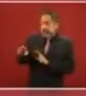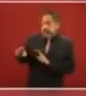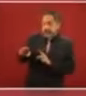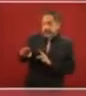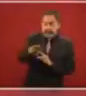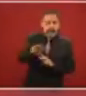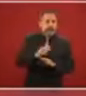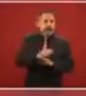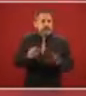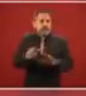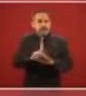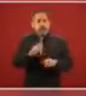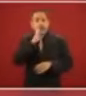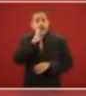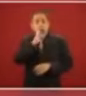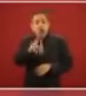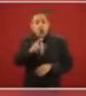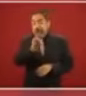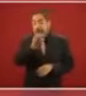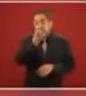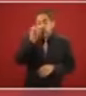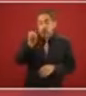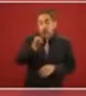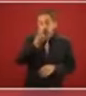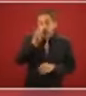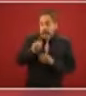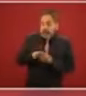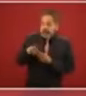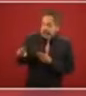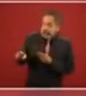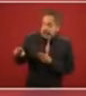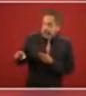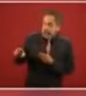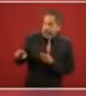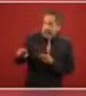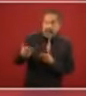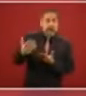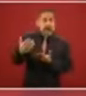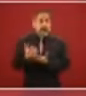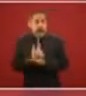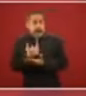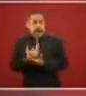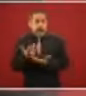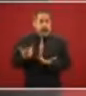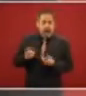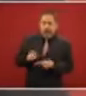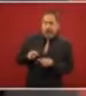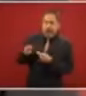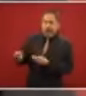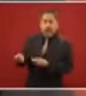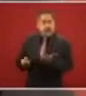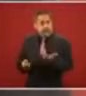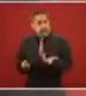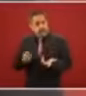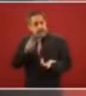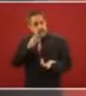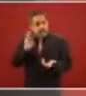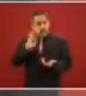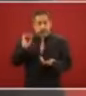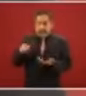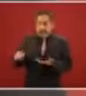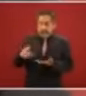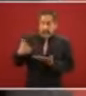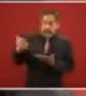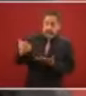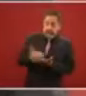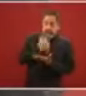entregar a las sociedades de padres y familia, para que si se saca el